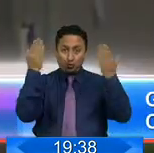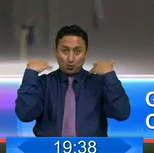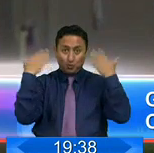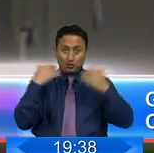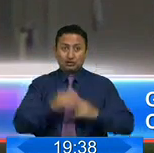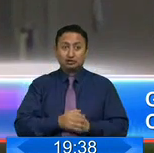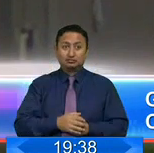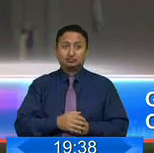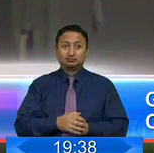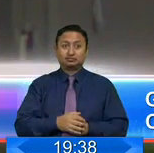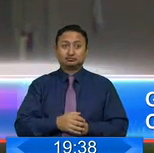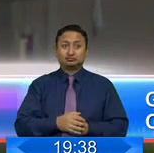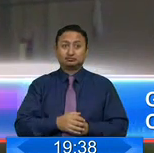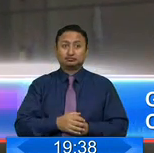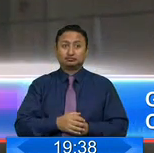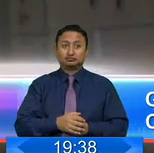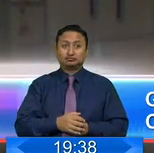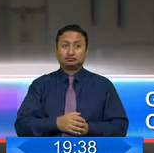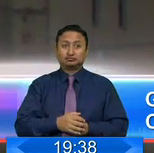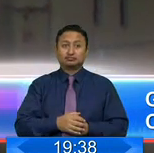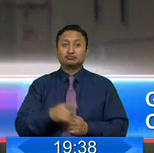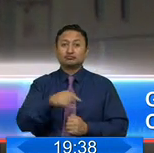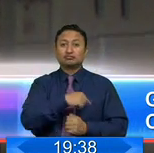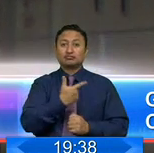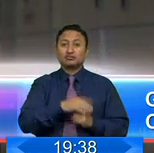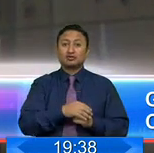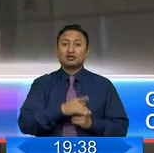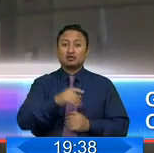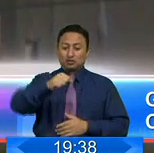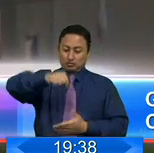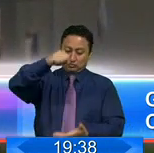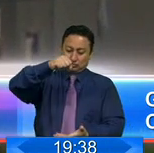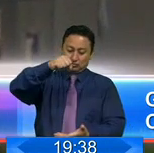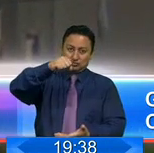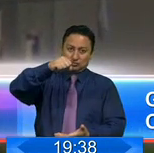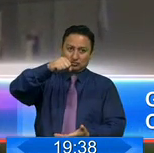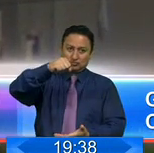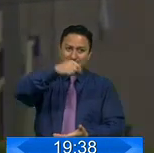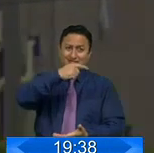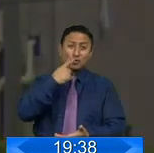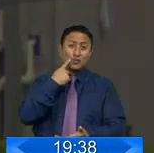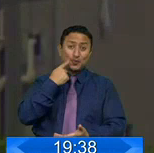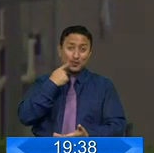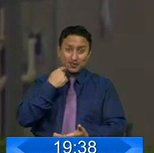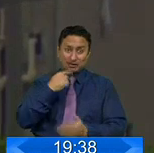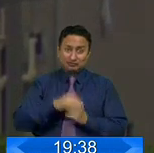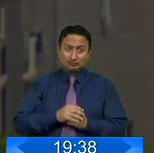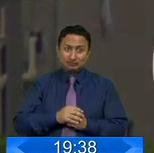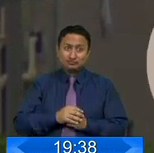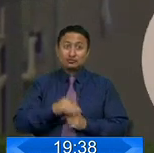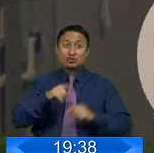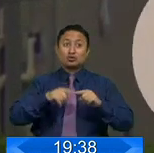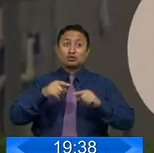se continúan comunicando y enviando pequeñas fundas que no son precisamente golosinas, en cuerdas